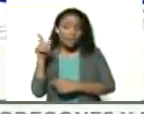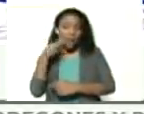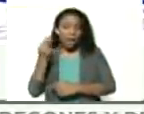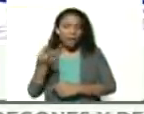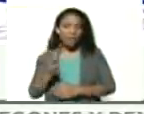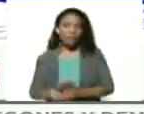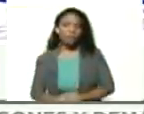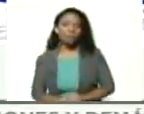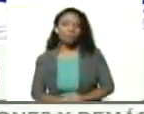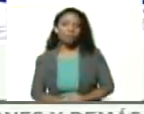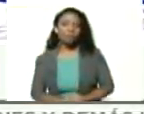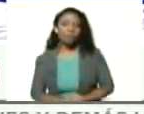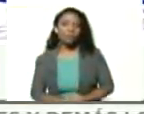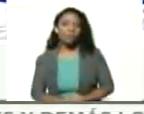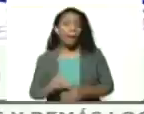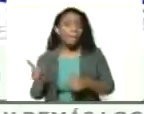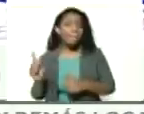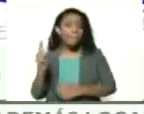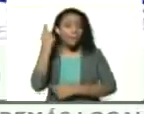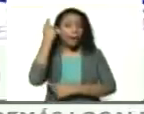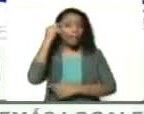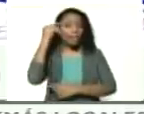verdad. Desde el primer día,